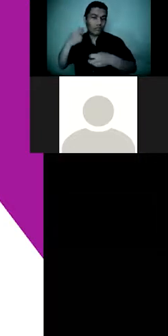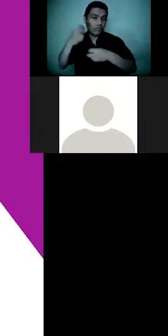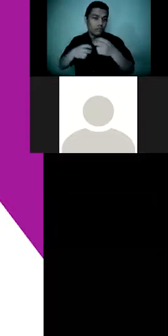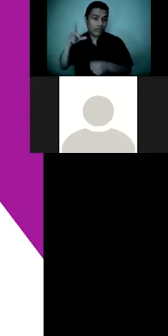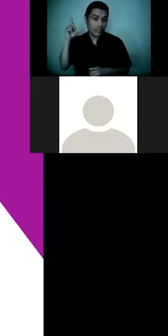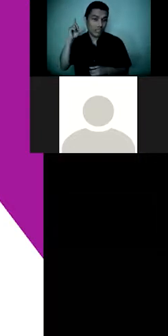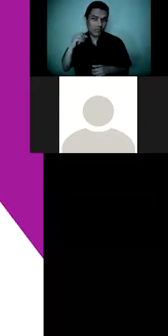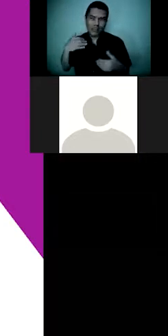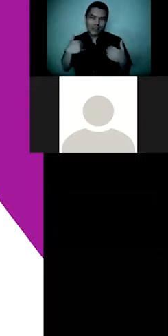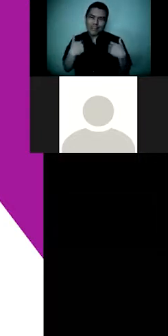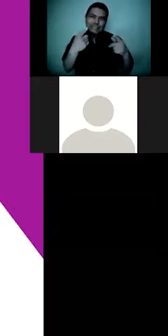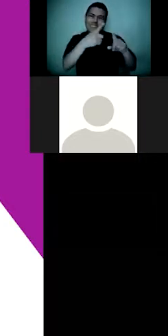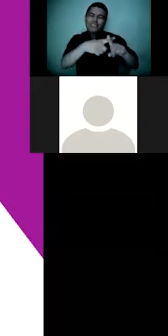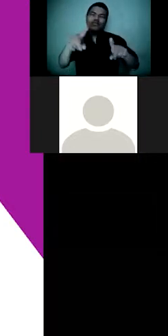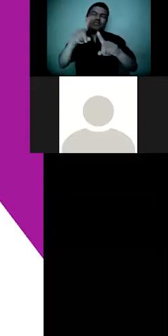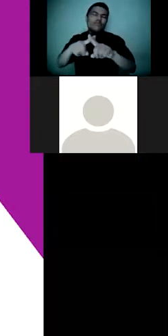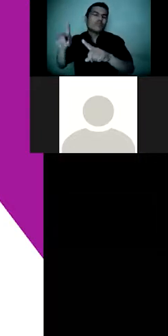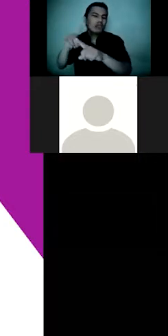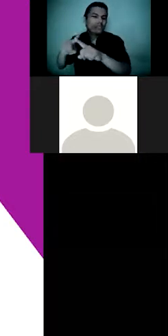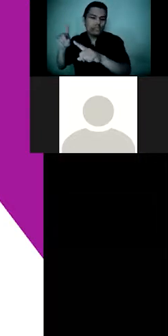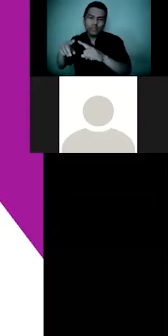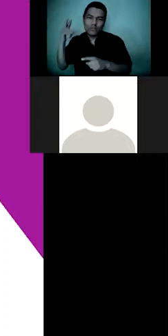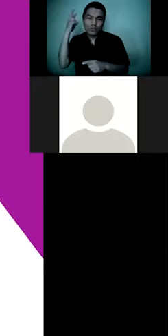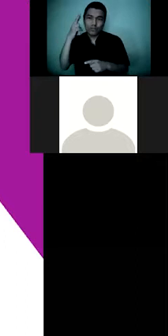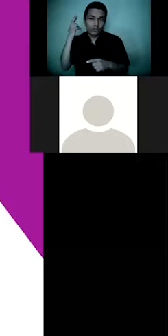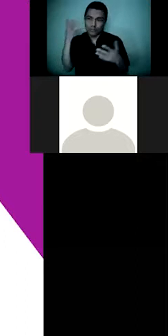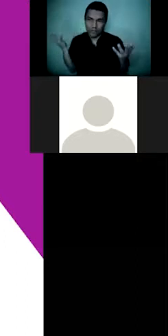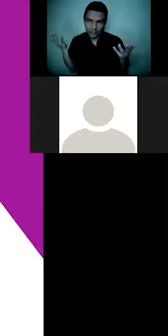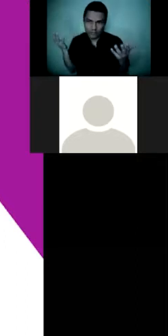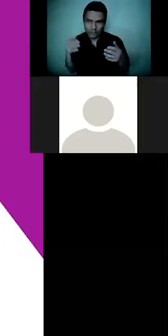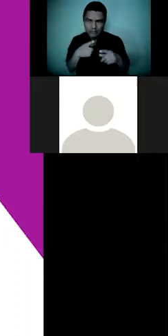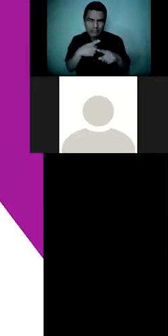que no tienen audición y tienen